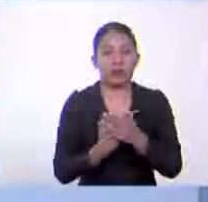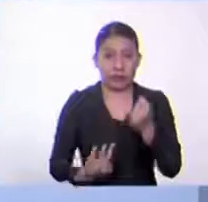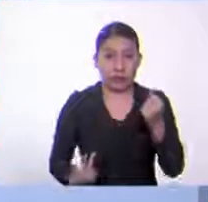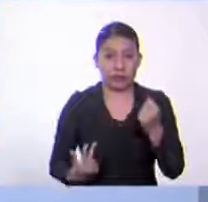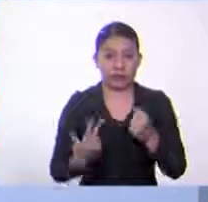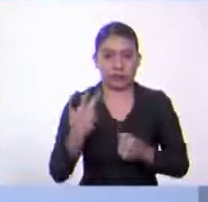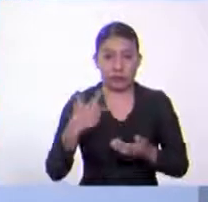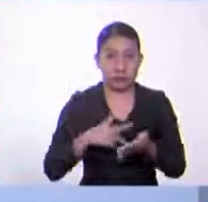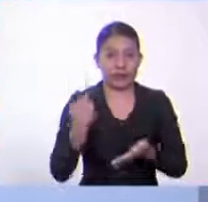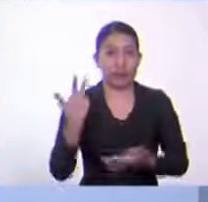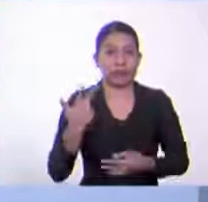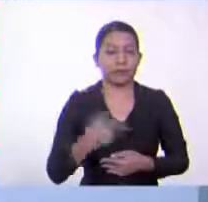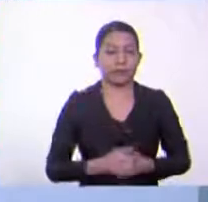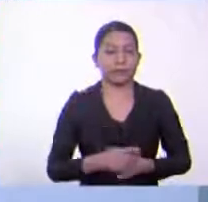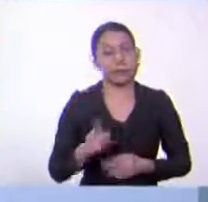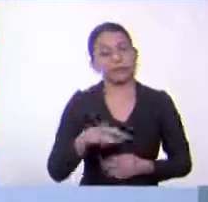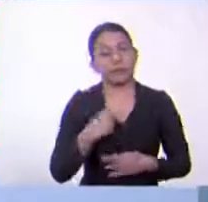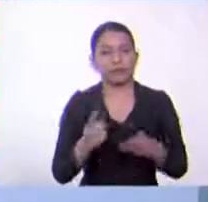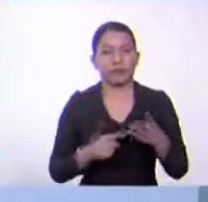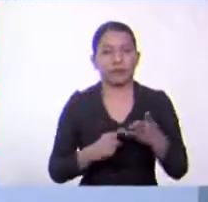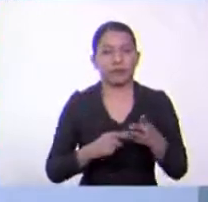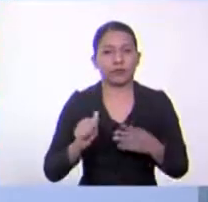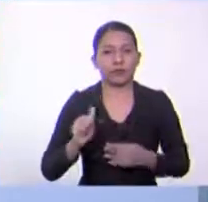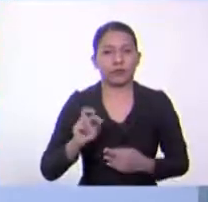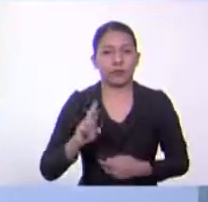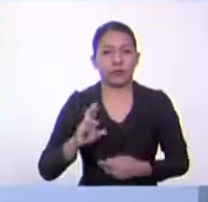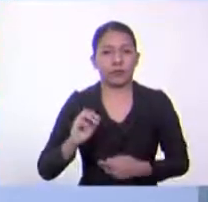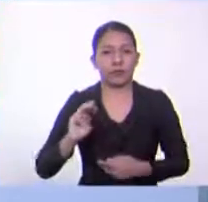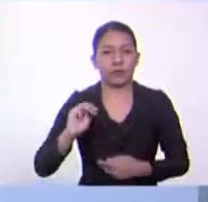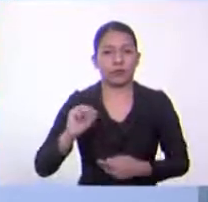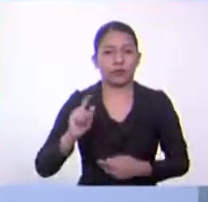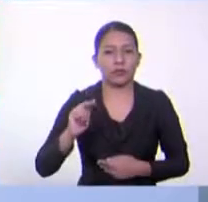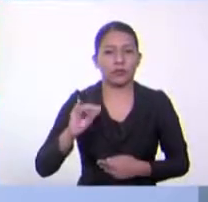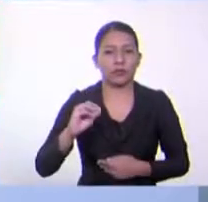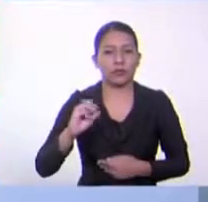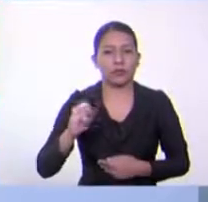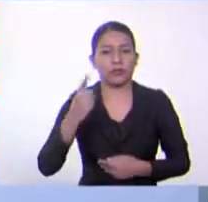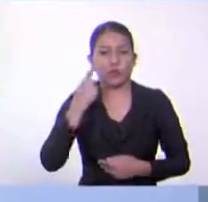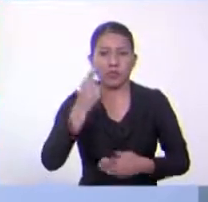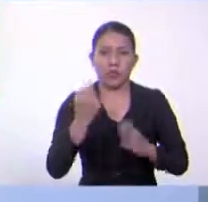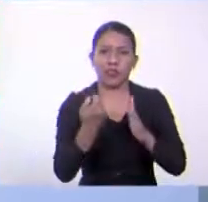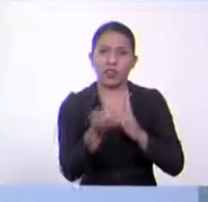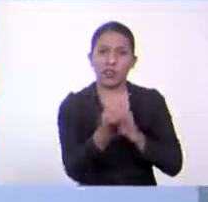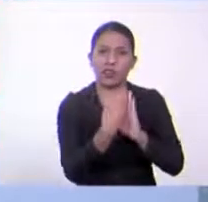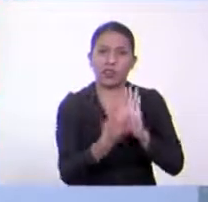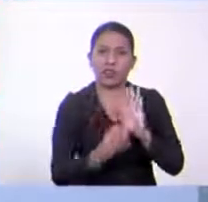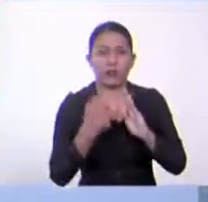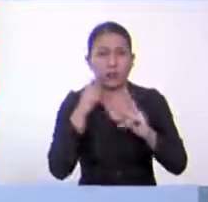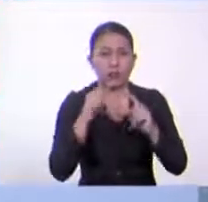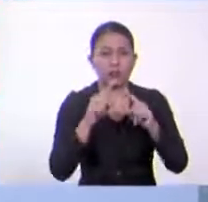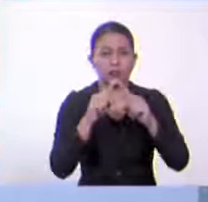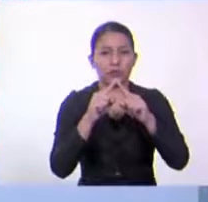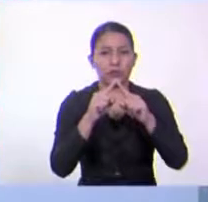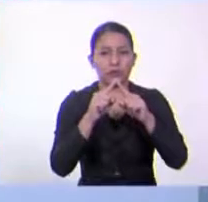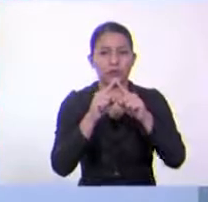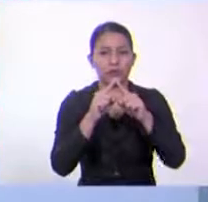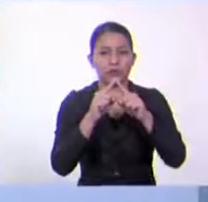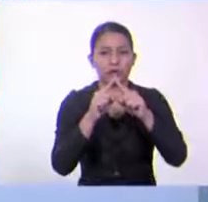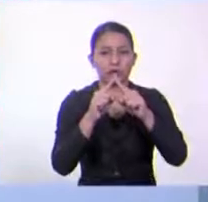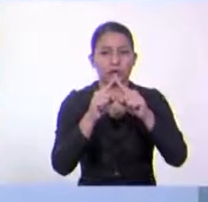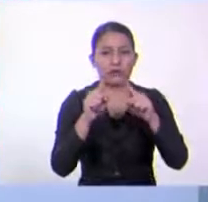Posteriormente tenemos los aromáticos, en el cual tenemos una figura hexagonal llamada